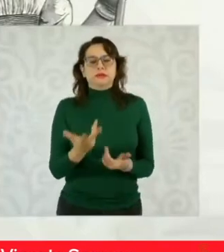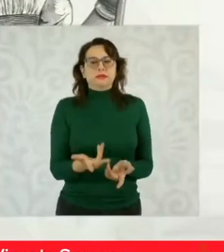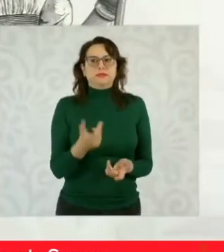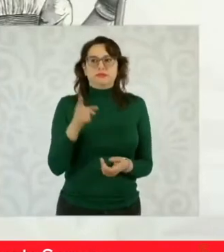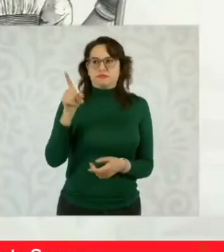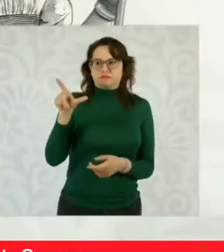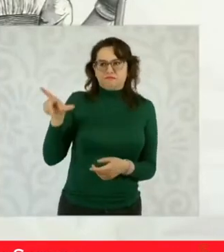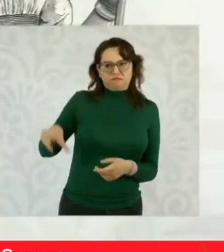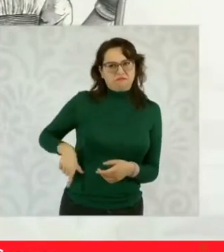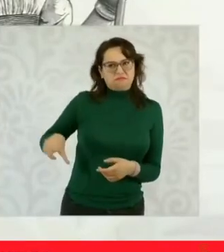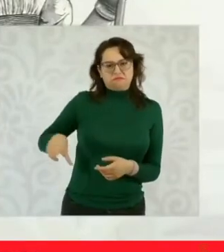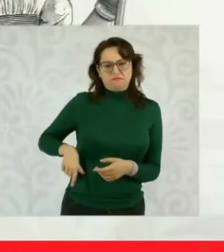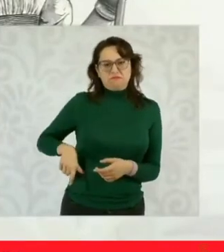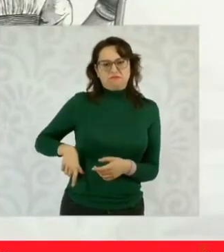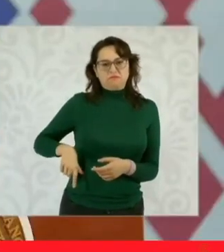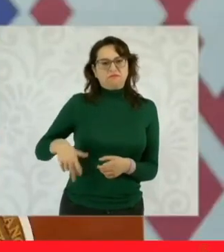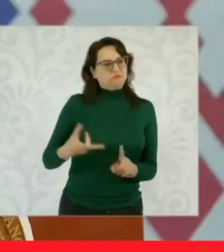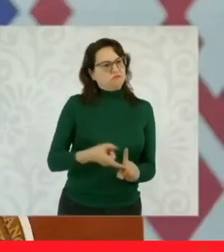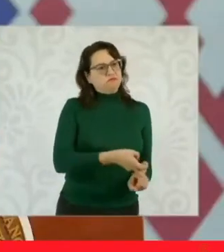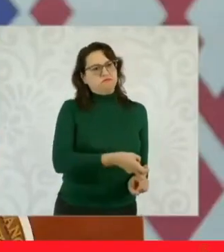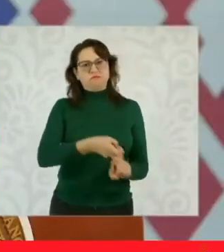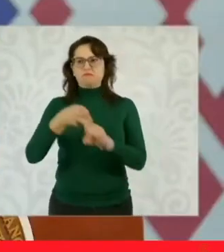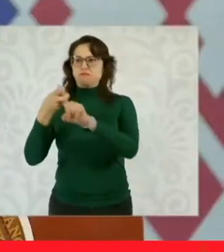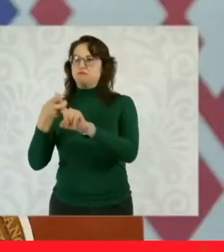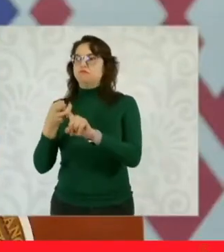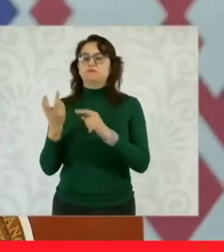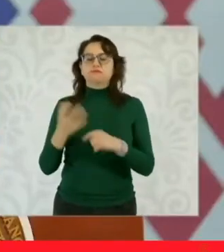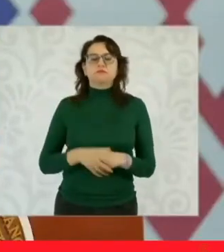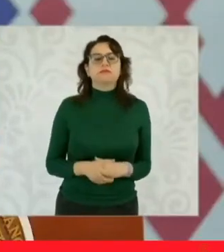Estado autoritario de aquella época.